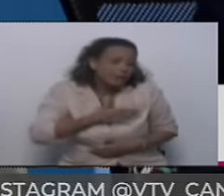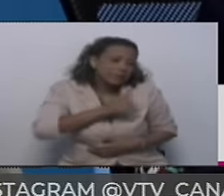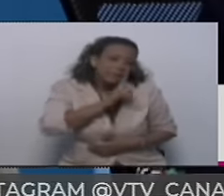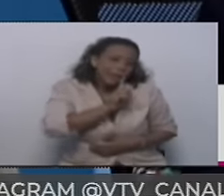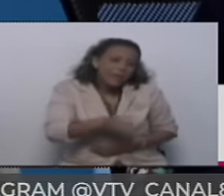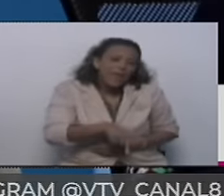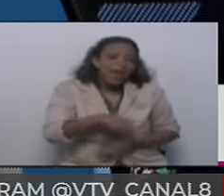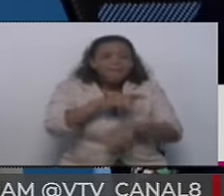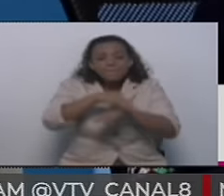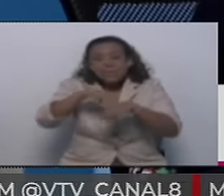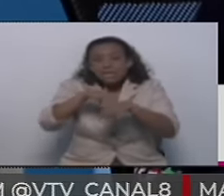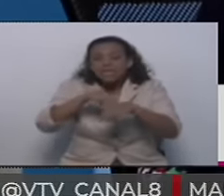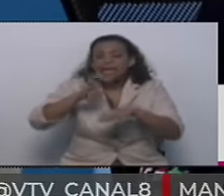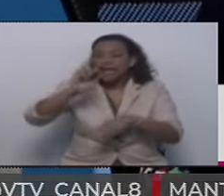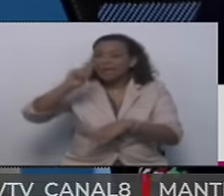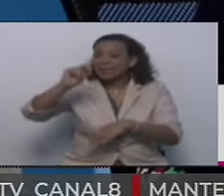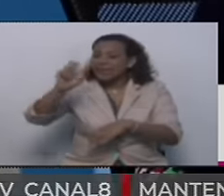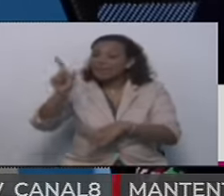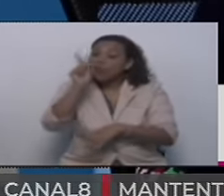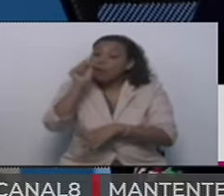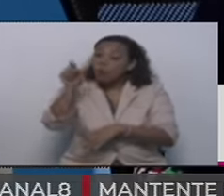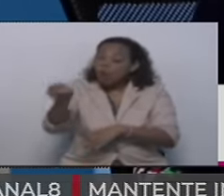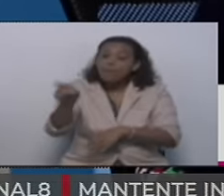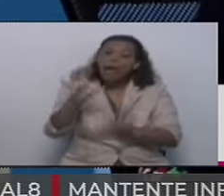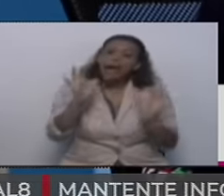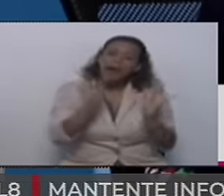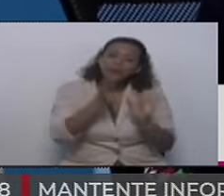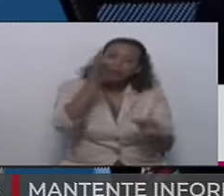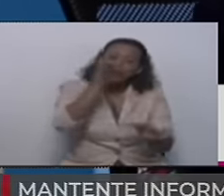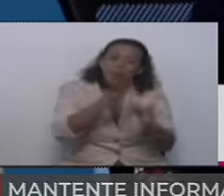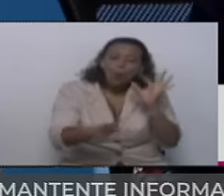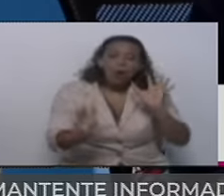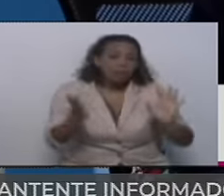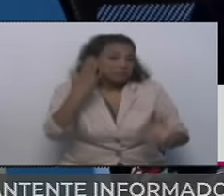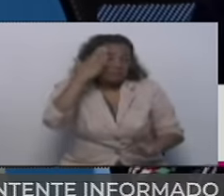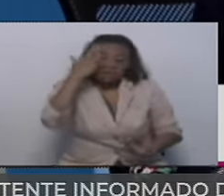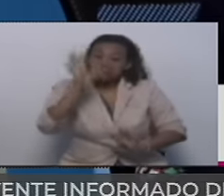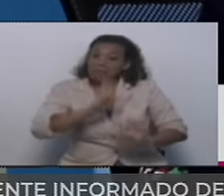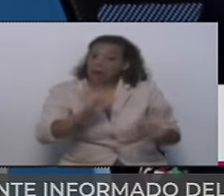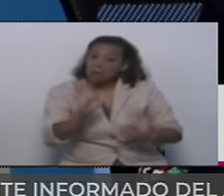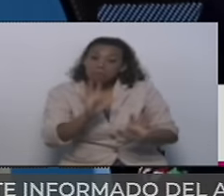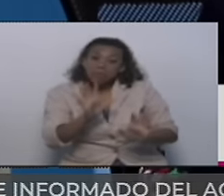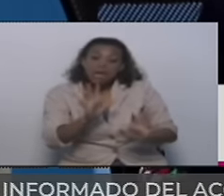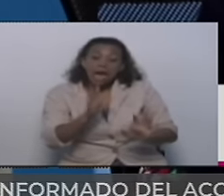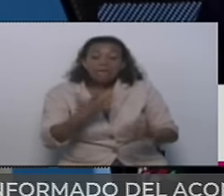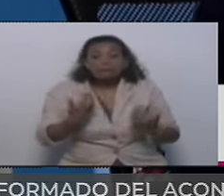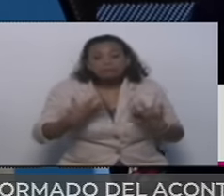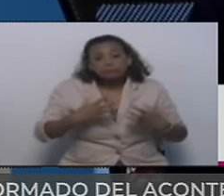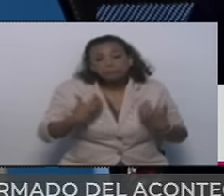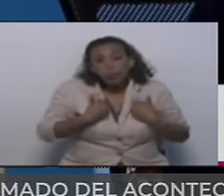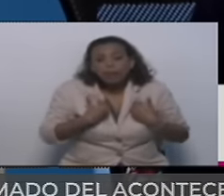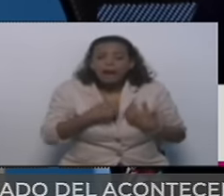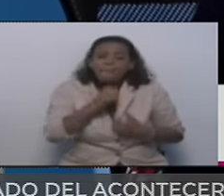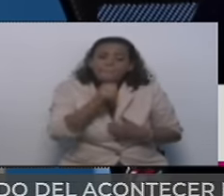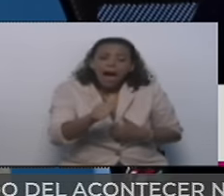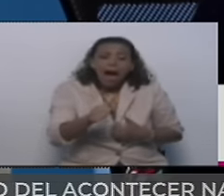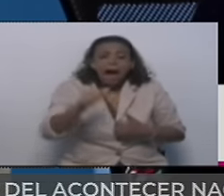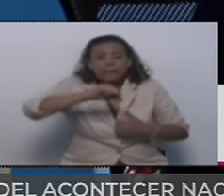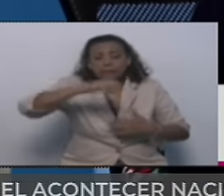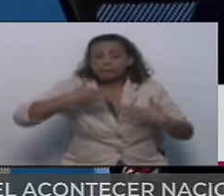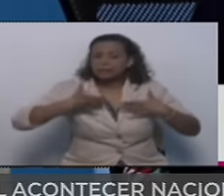al ministro Villegas, porque casualmente, ¿no?, nadie sabía que ella se encontraba tan malita de